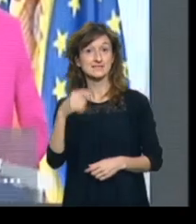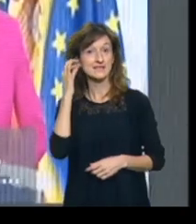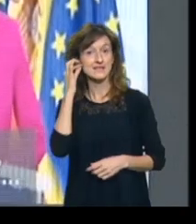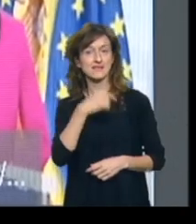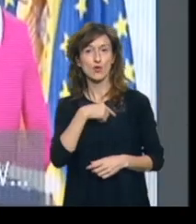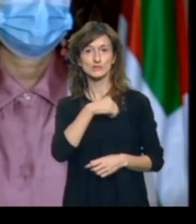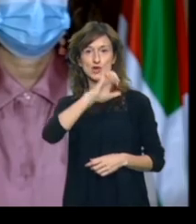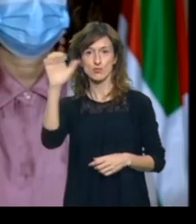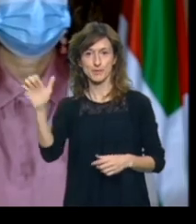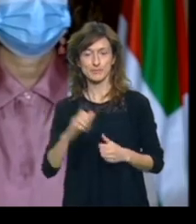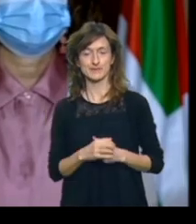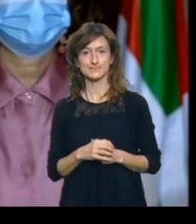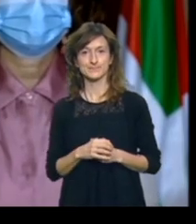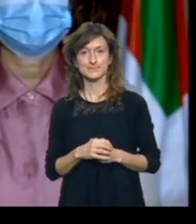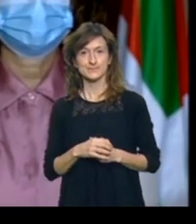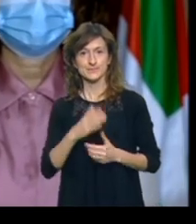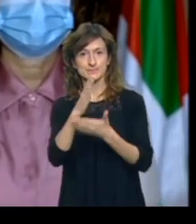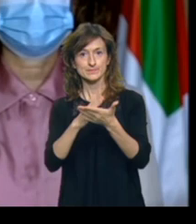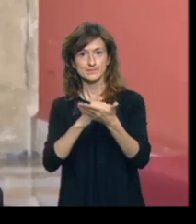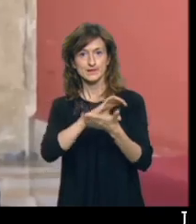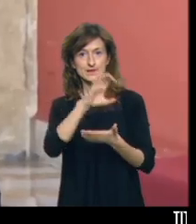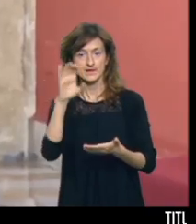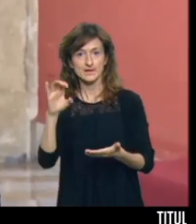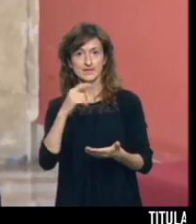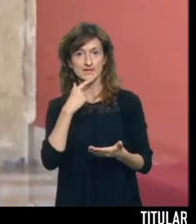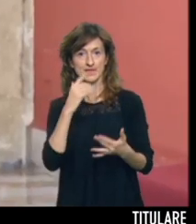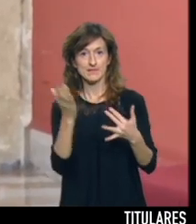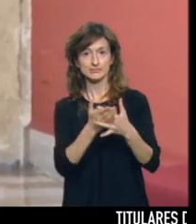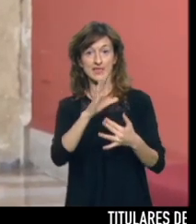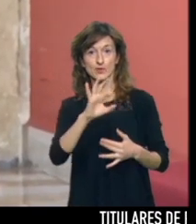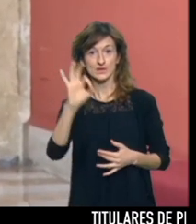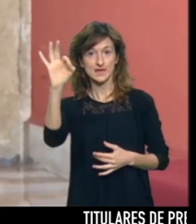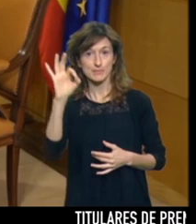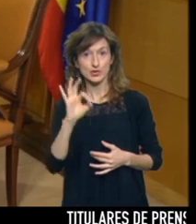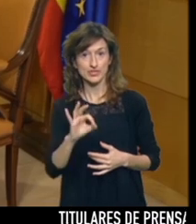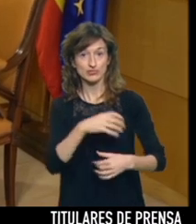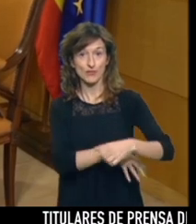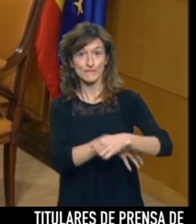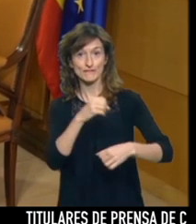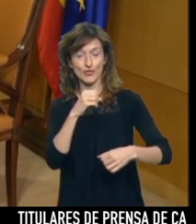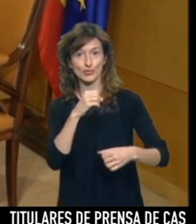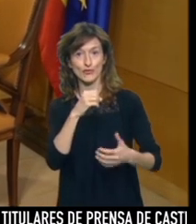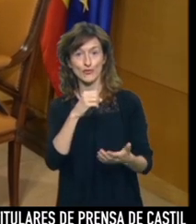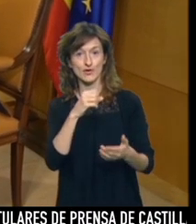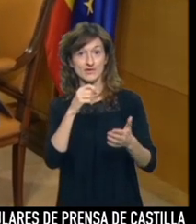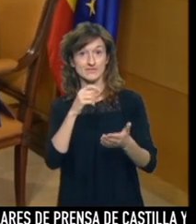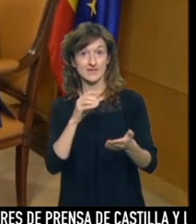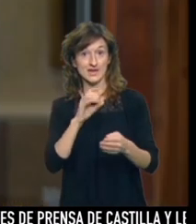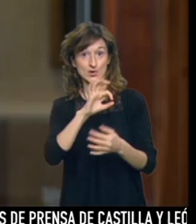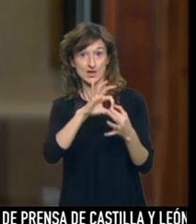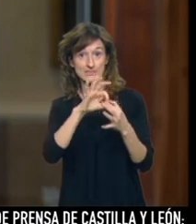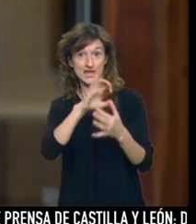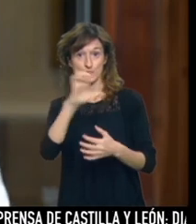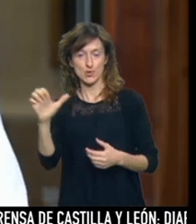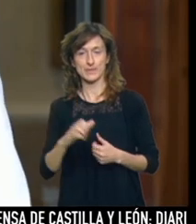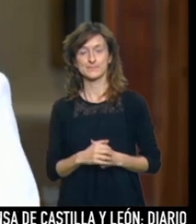Comisión Europea. Las comunidades autónomas van a ejecutar el 50% de los fondos que va a financiar la Unión.